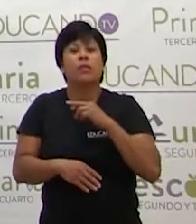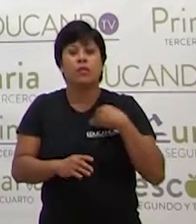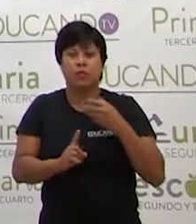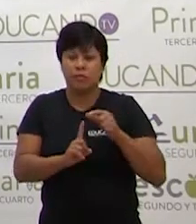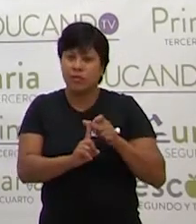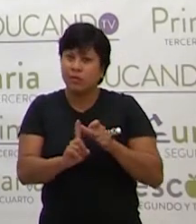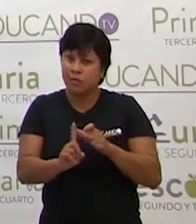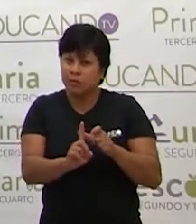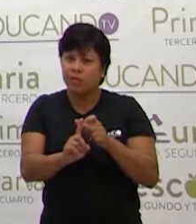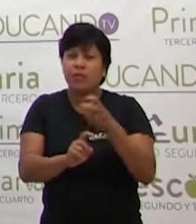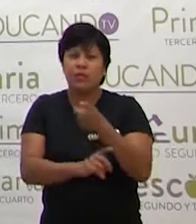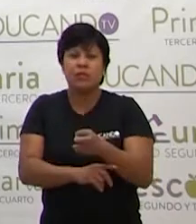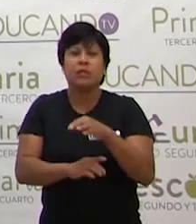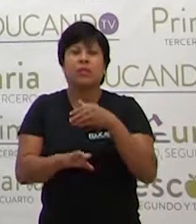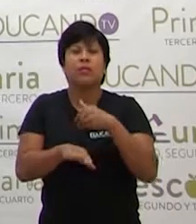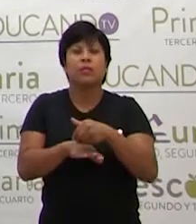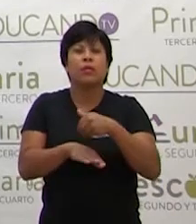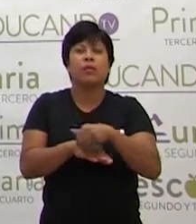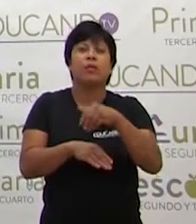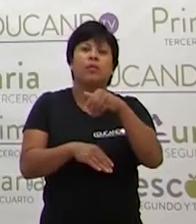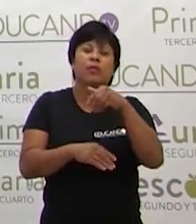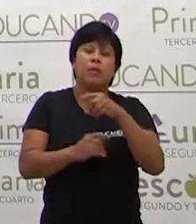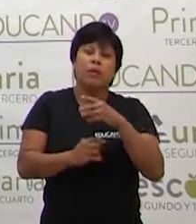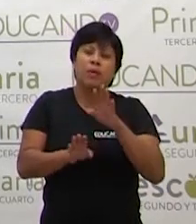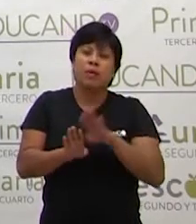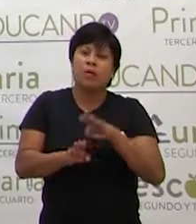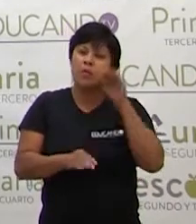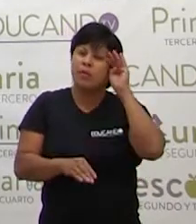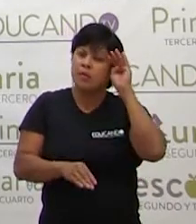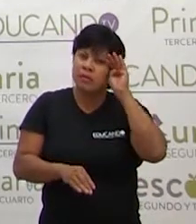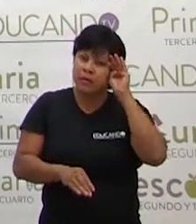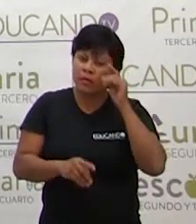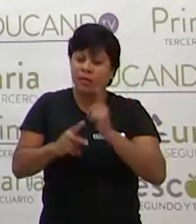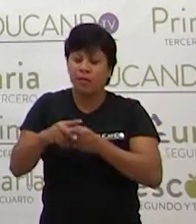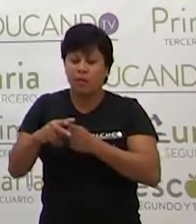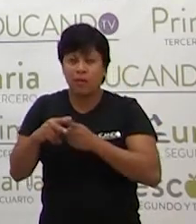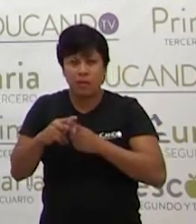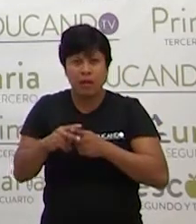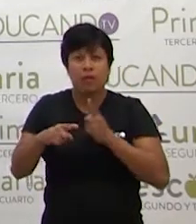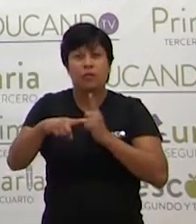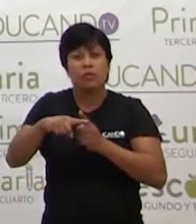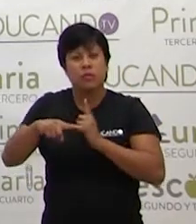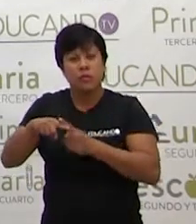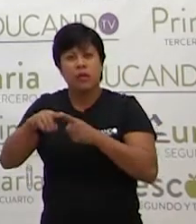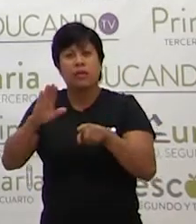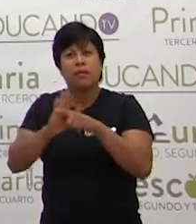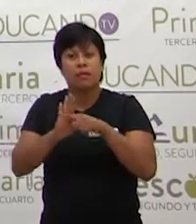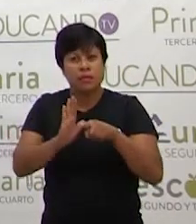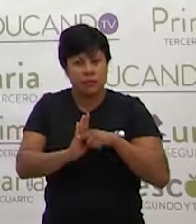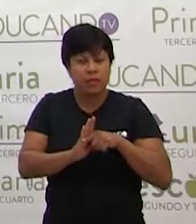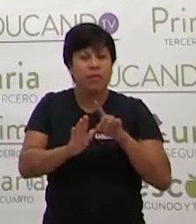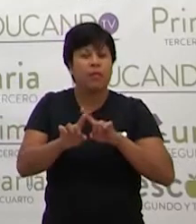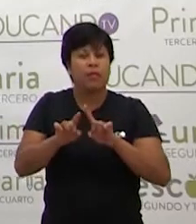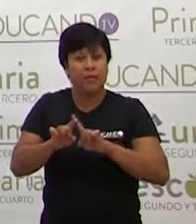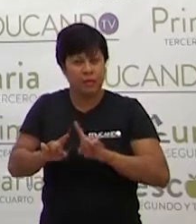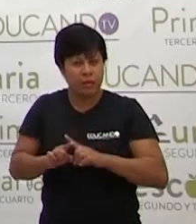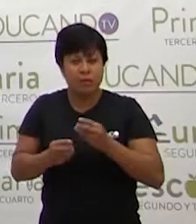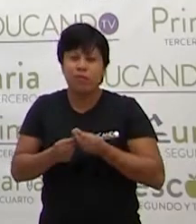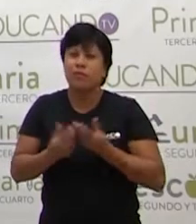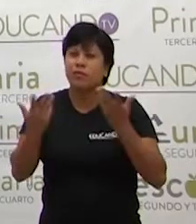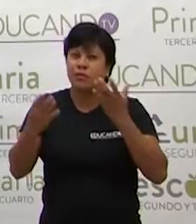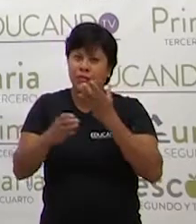este mundo de los números, el razonamiento, el cálculo, la suma, la resta, en fin,